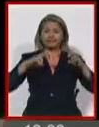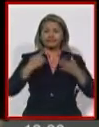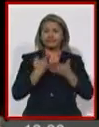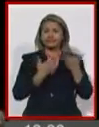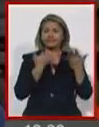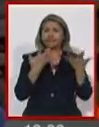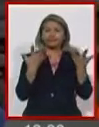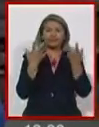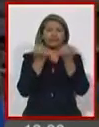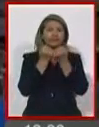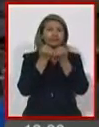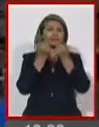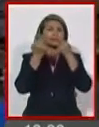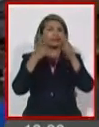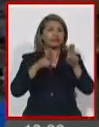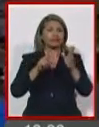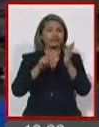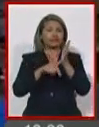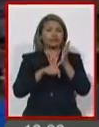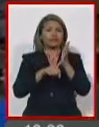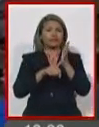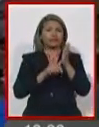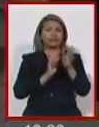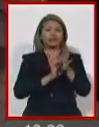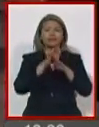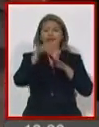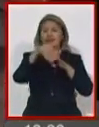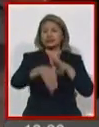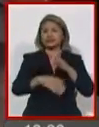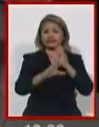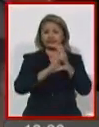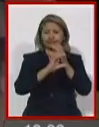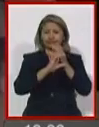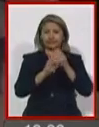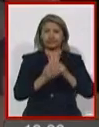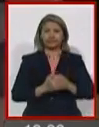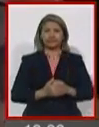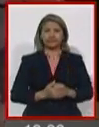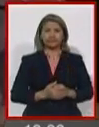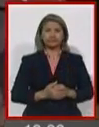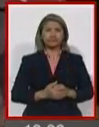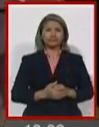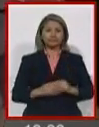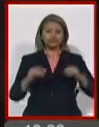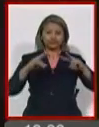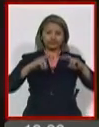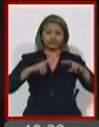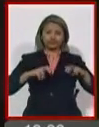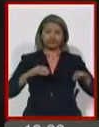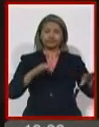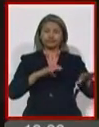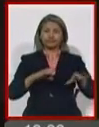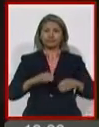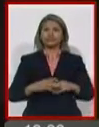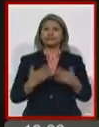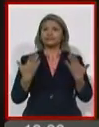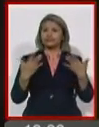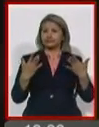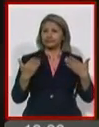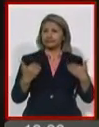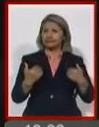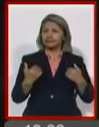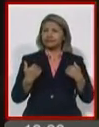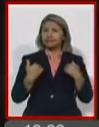caso, colisión seguido de inconectamiento del camión. Mire, en la investigación que estamos haciendo en este